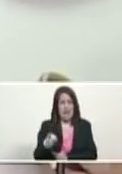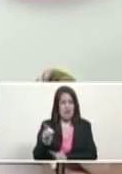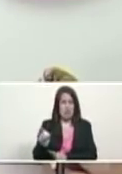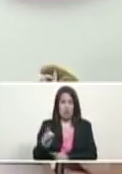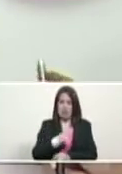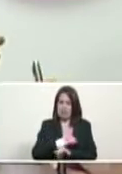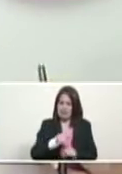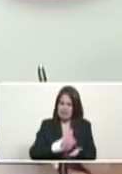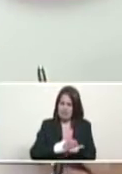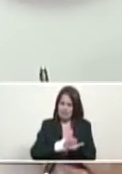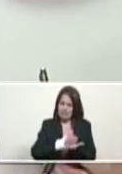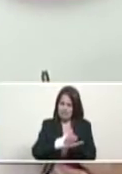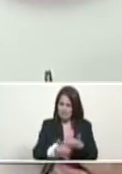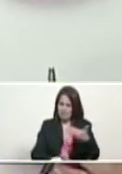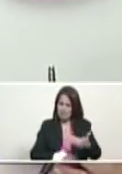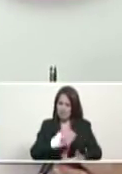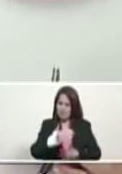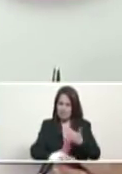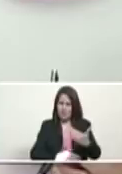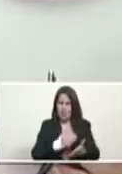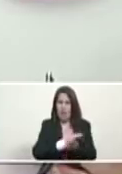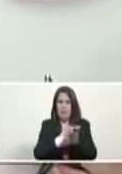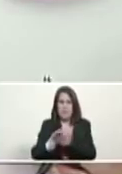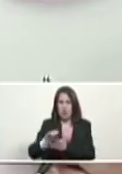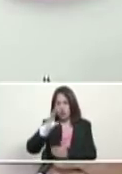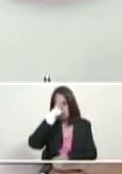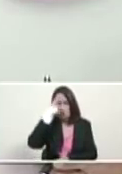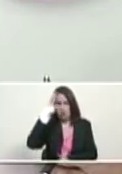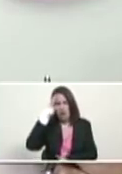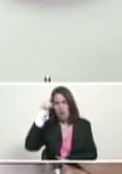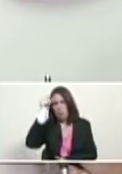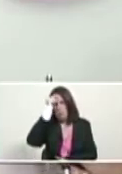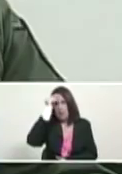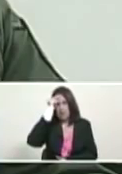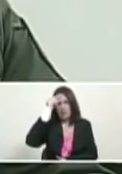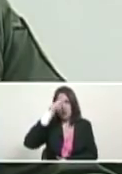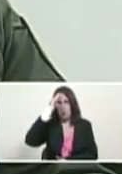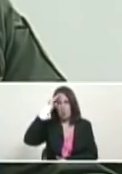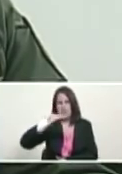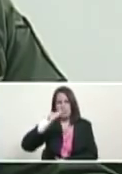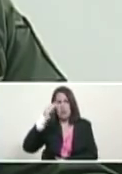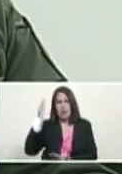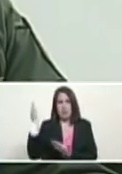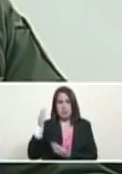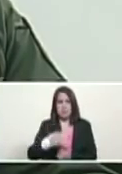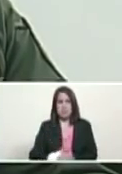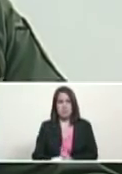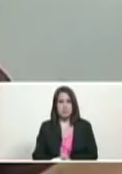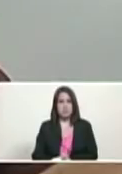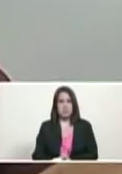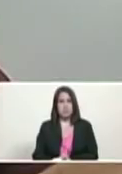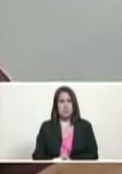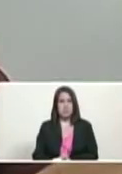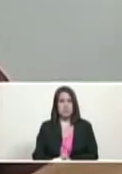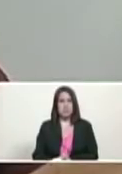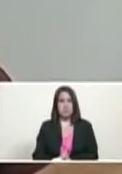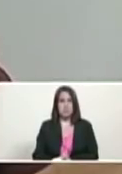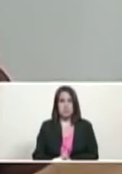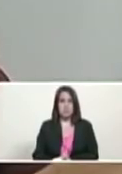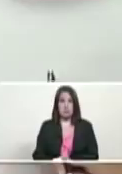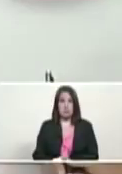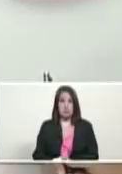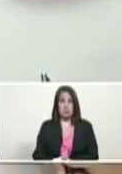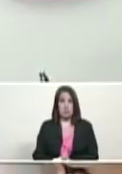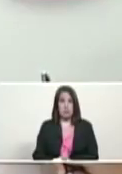compañero Diosdado, compañero Padrino, compañeros, compatriotas que me escuchen, estamos avanzando en